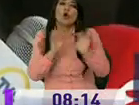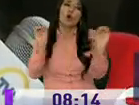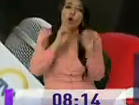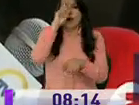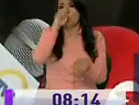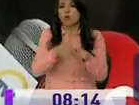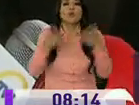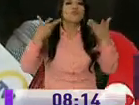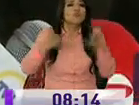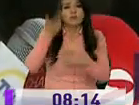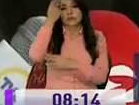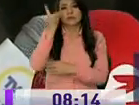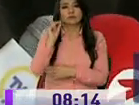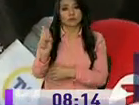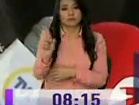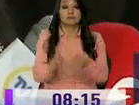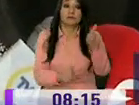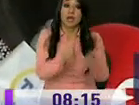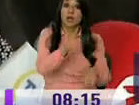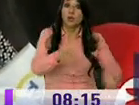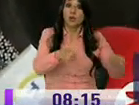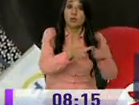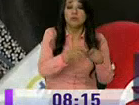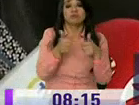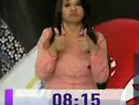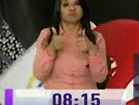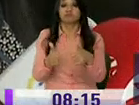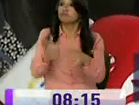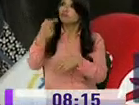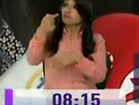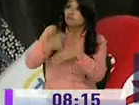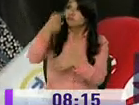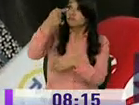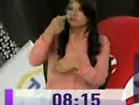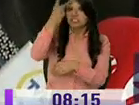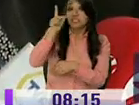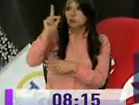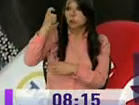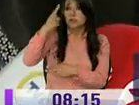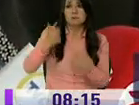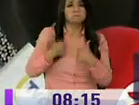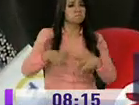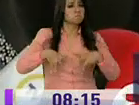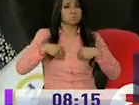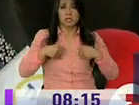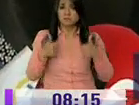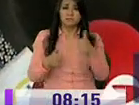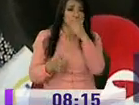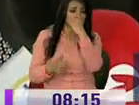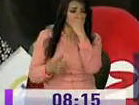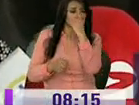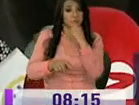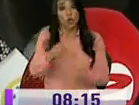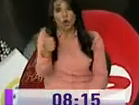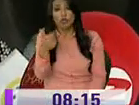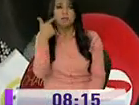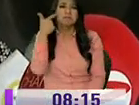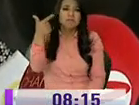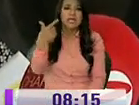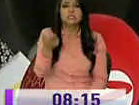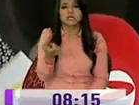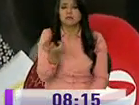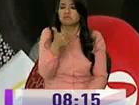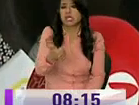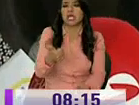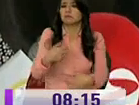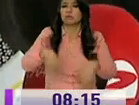cualquier decisión. Hay sectores que han recibido las medidas de buen ánimo, hay sectores que creen que las medidas son buenas, que son